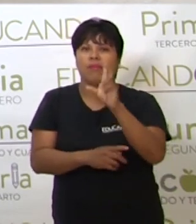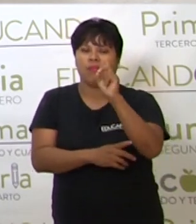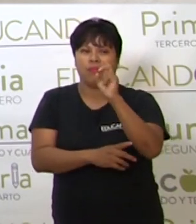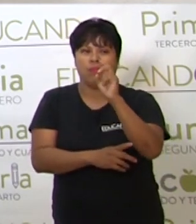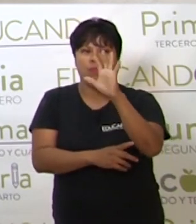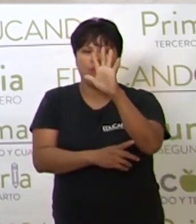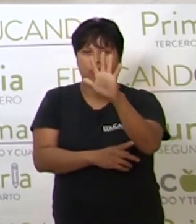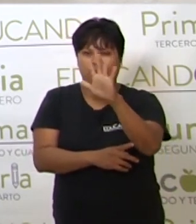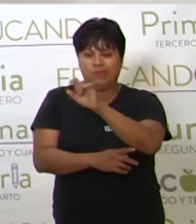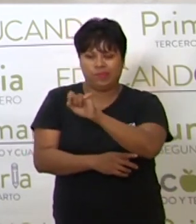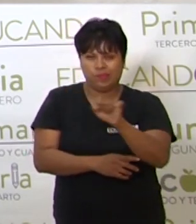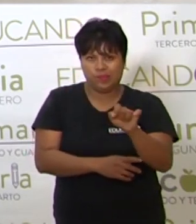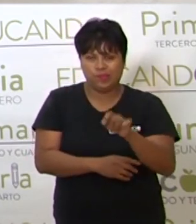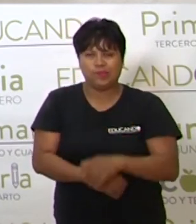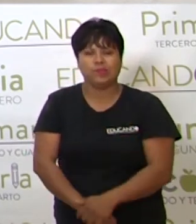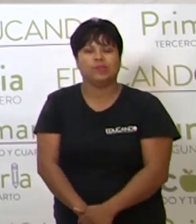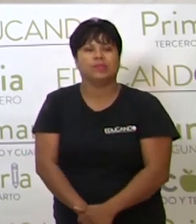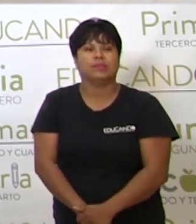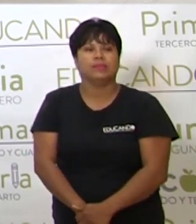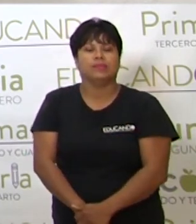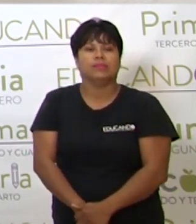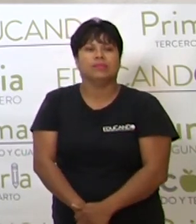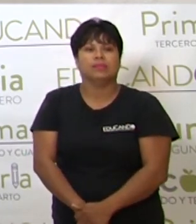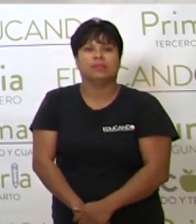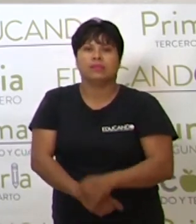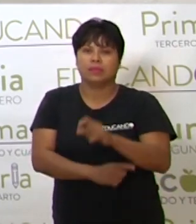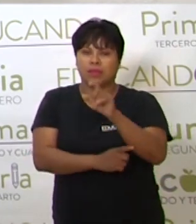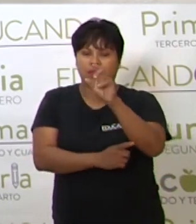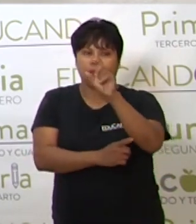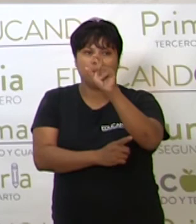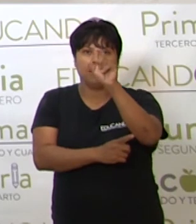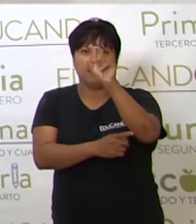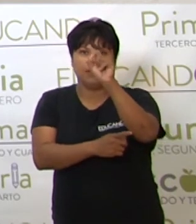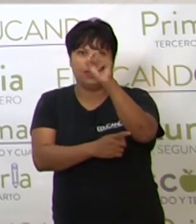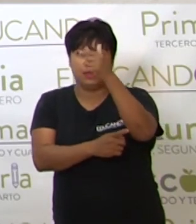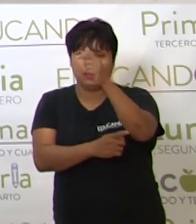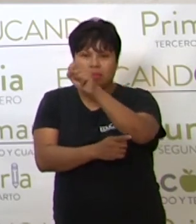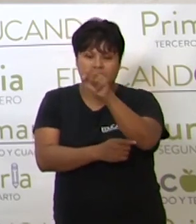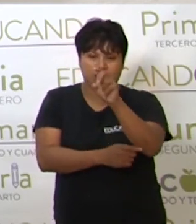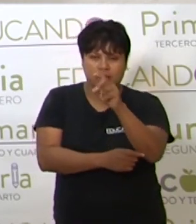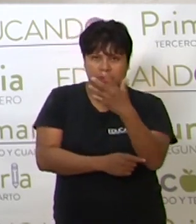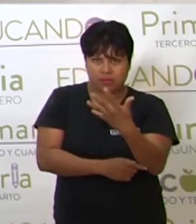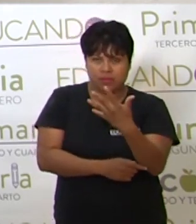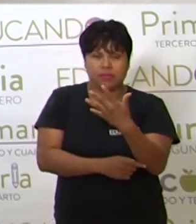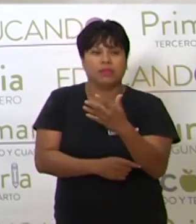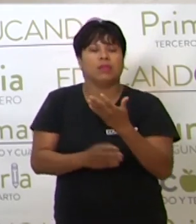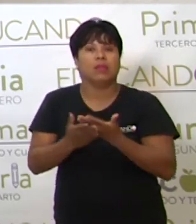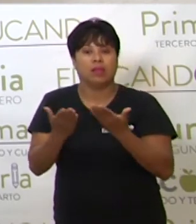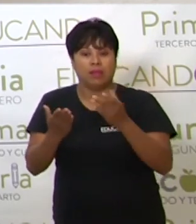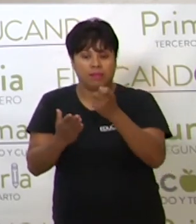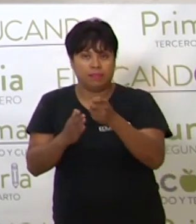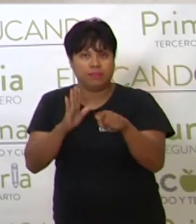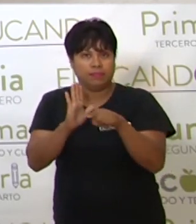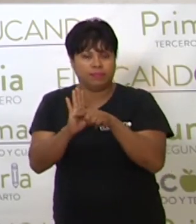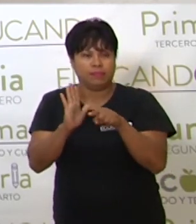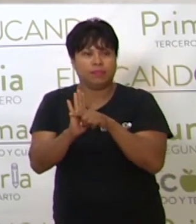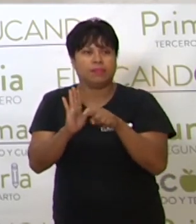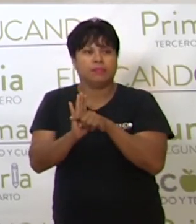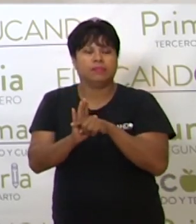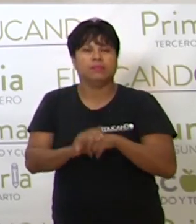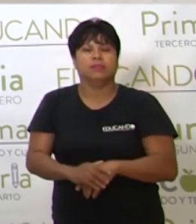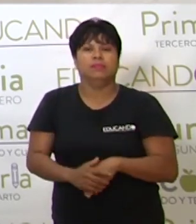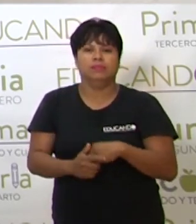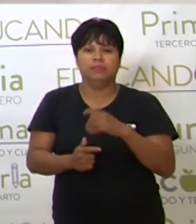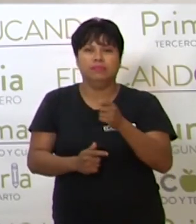35 aguas entonces después de hacer ahora de aquí sería menos perdón menos menos